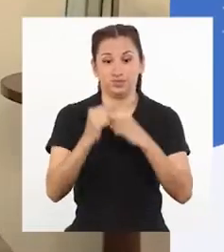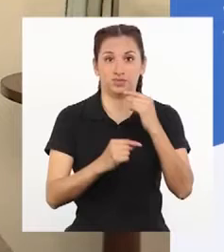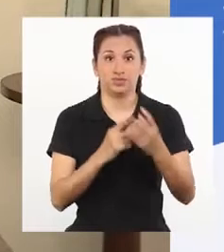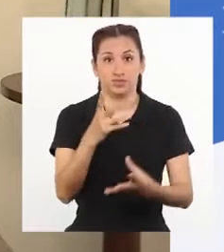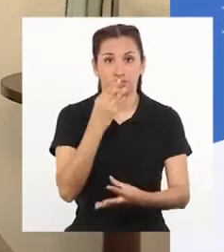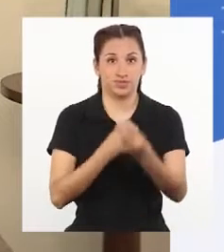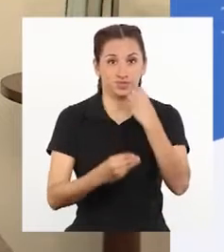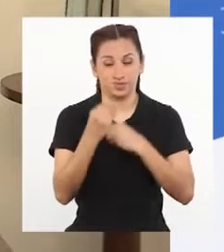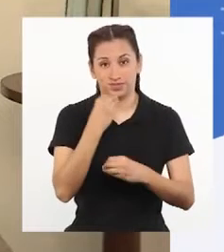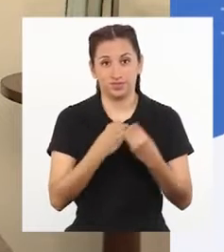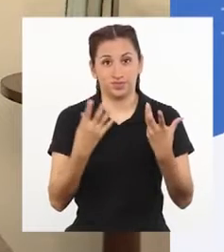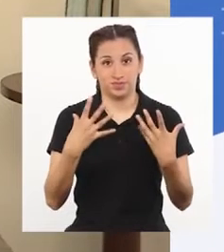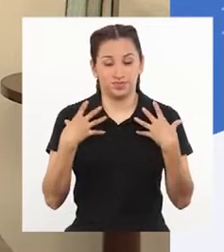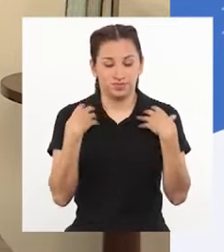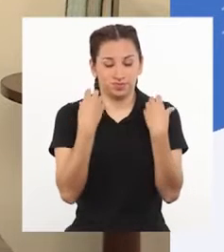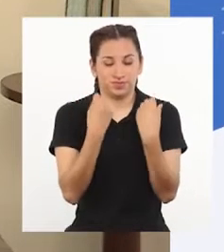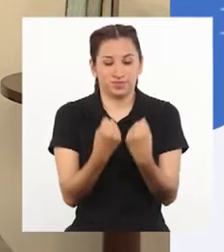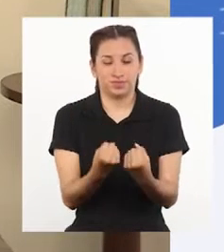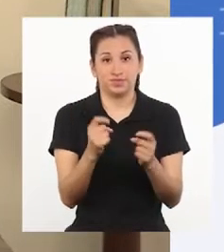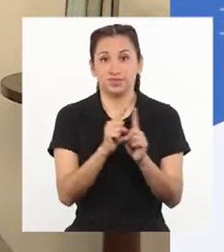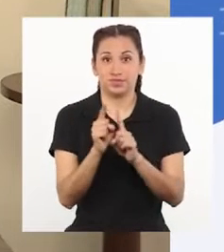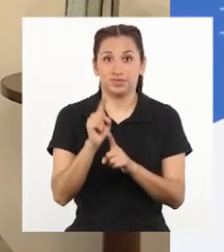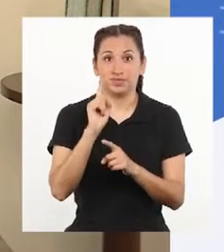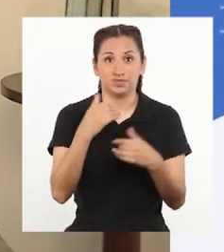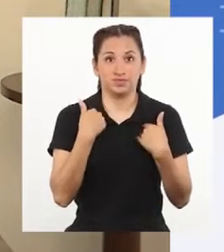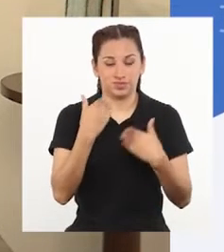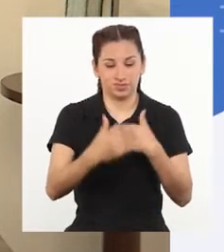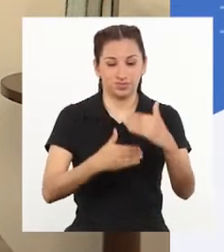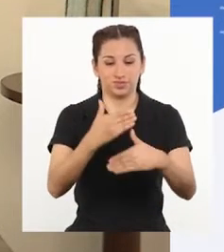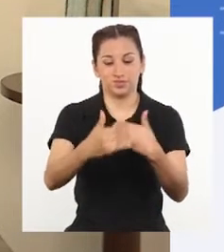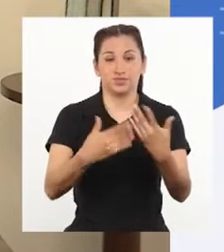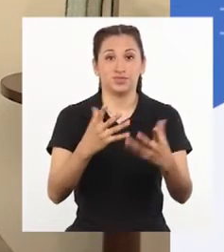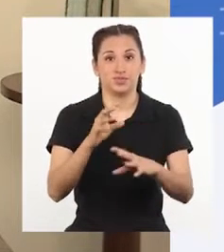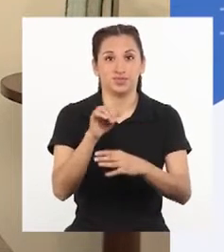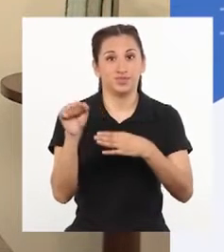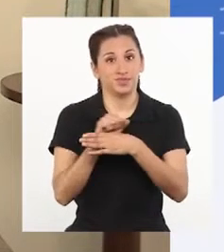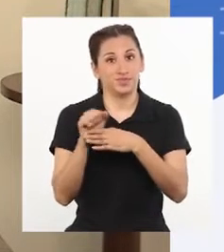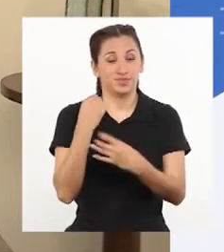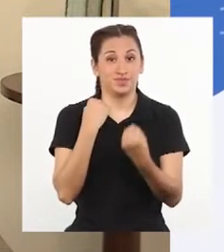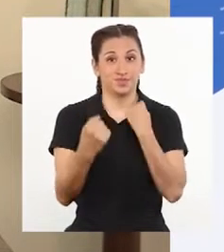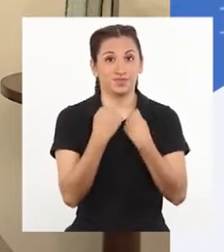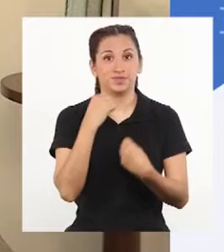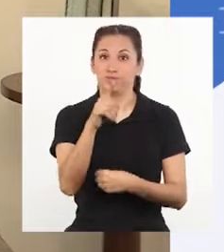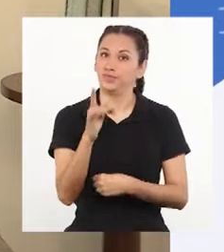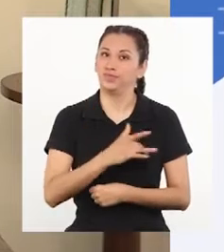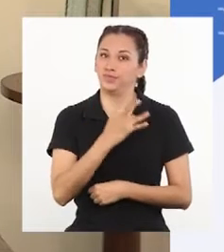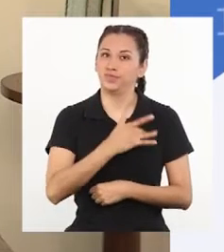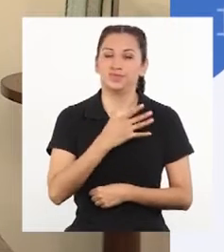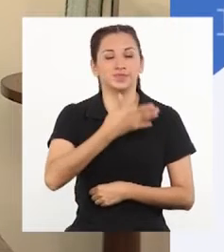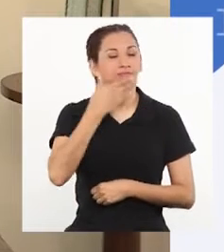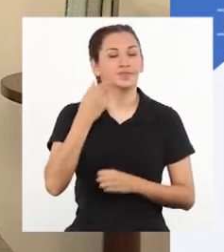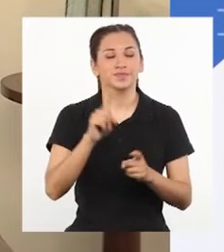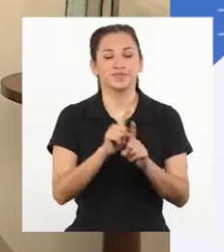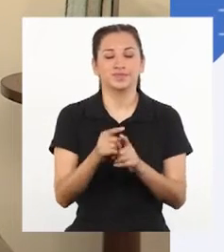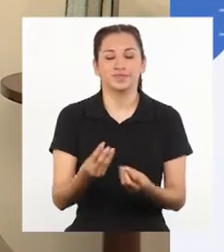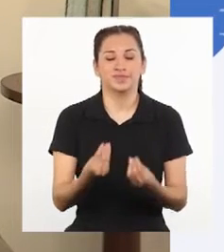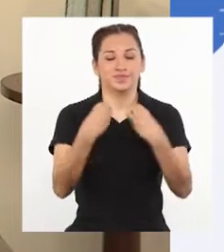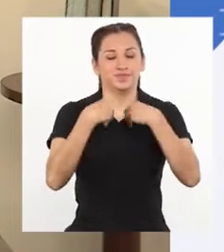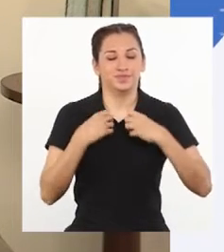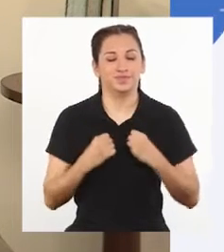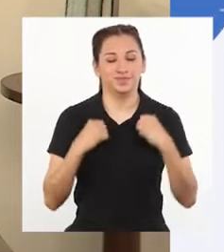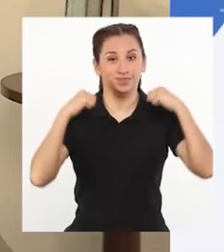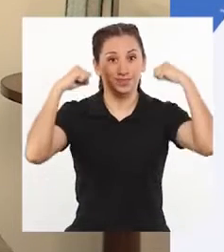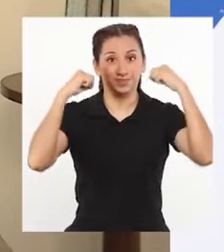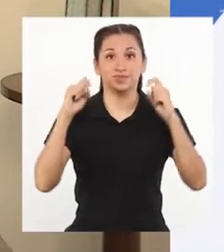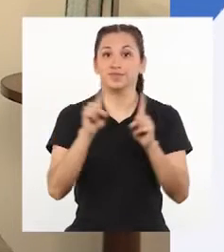Y poco a poco, al alimentarnos de manera sana y tener una rutina de hacer ejercicio, nos sentiremos mejor y con más